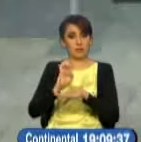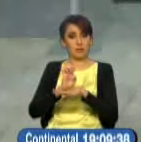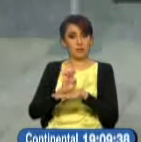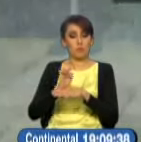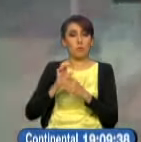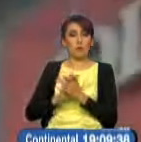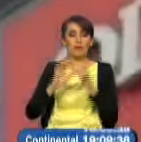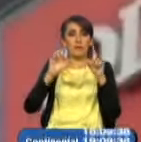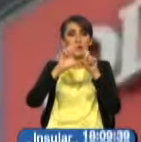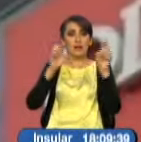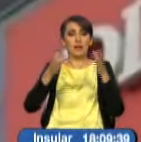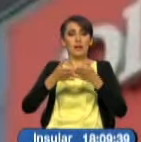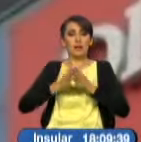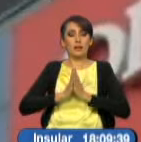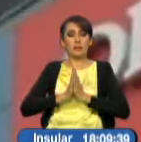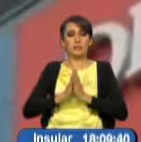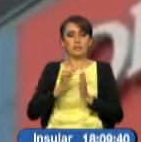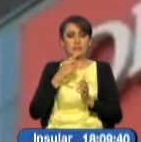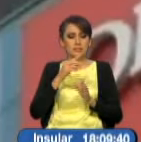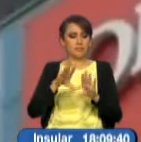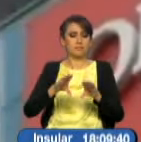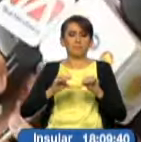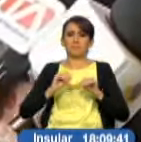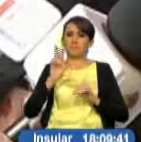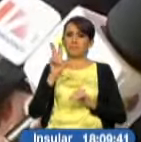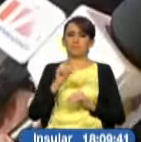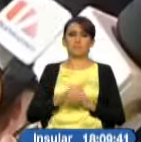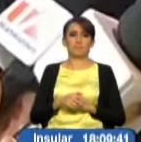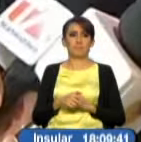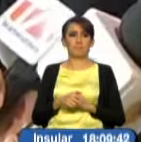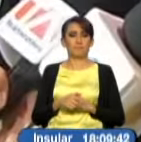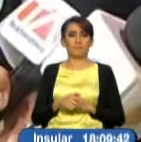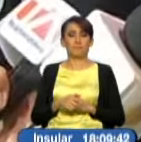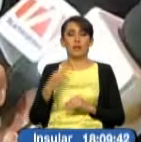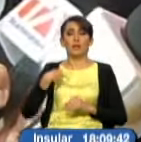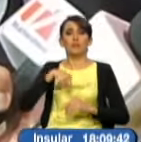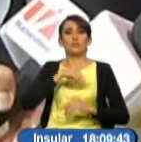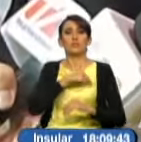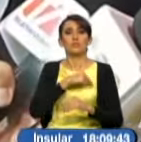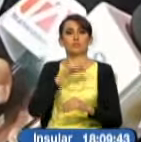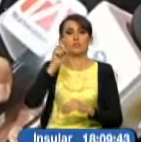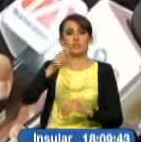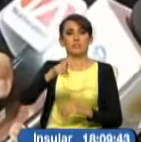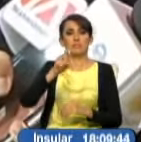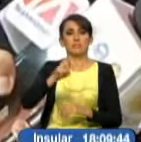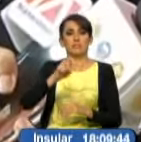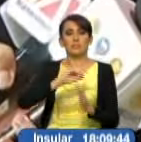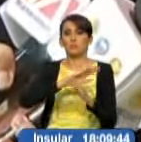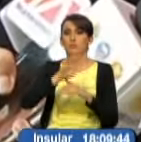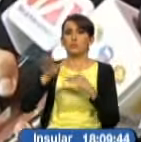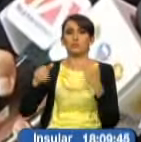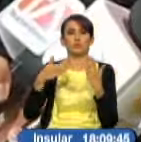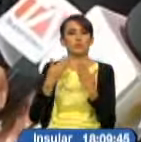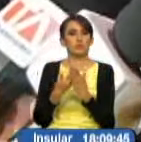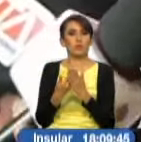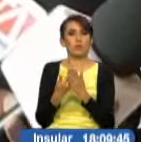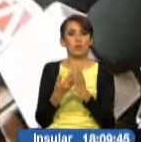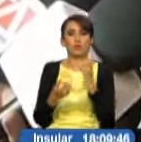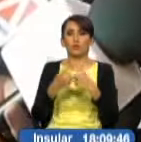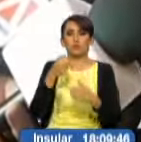empresa brasileña eran inaceptables. Nosotros necesitamos de Odebrecht todos los hechos de